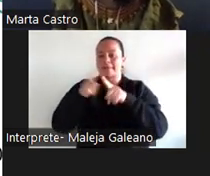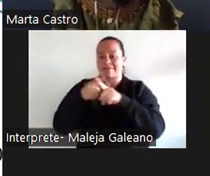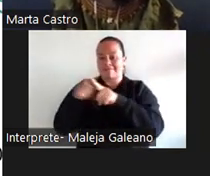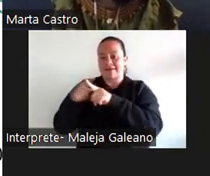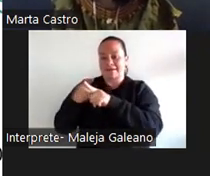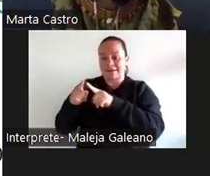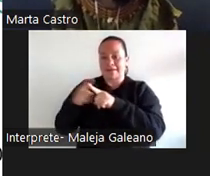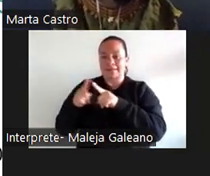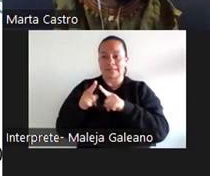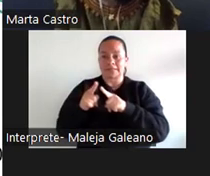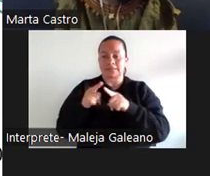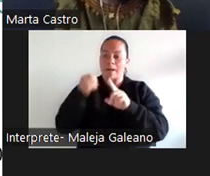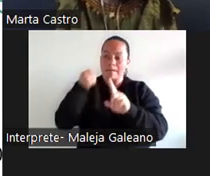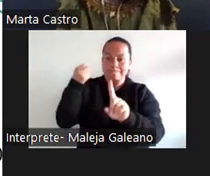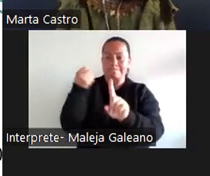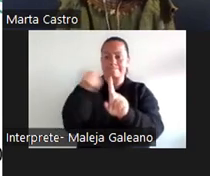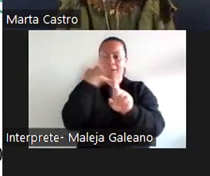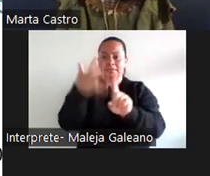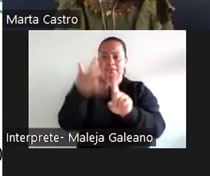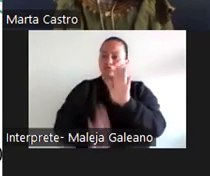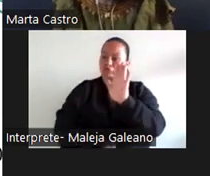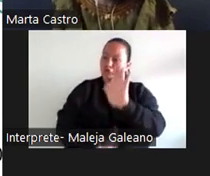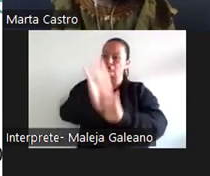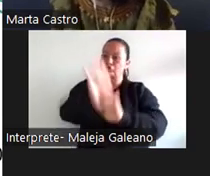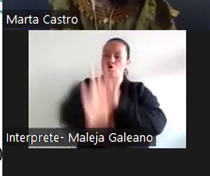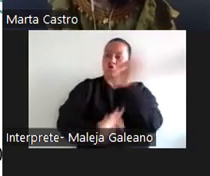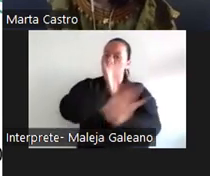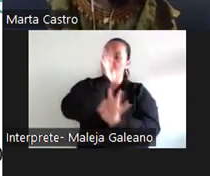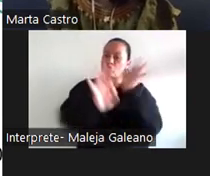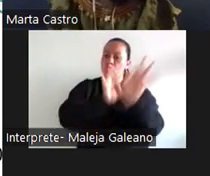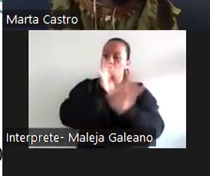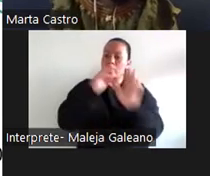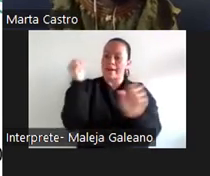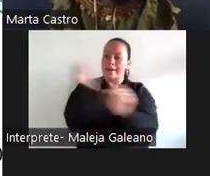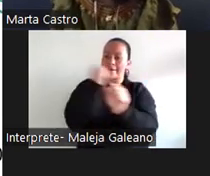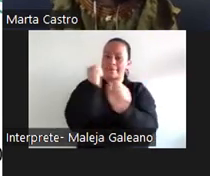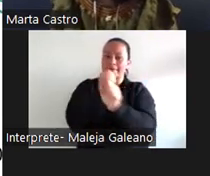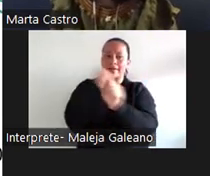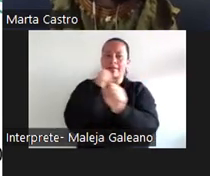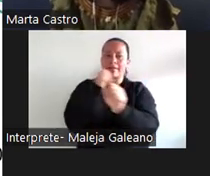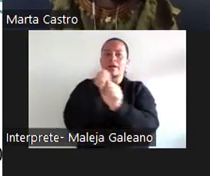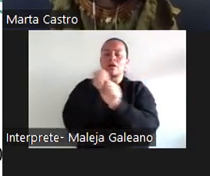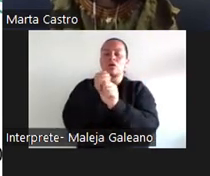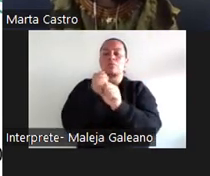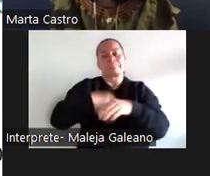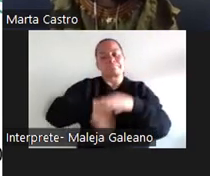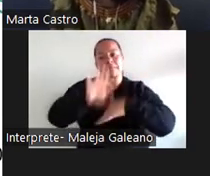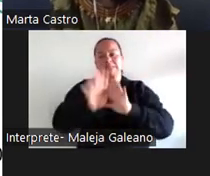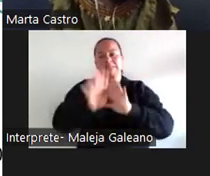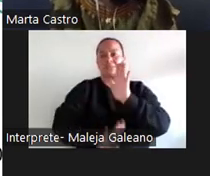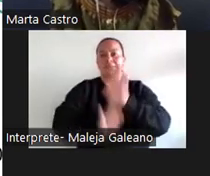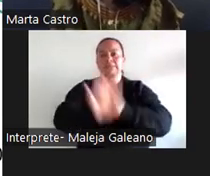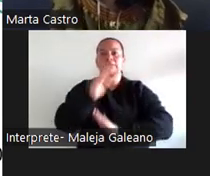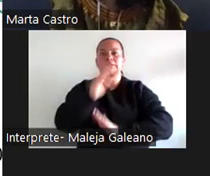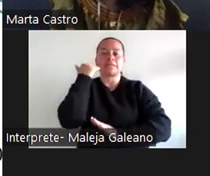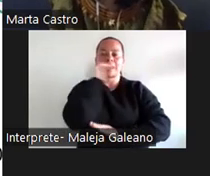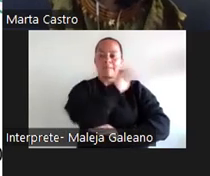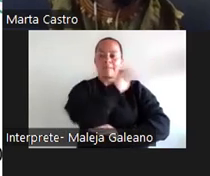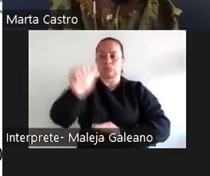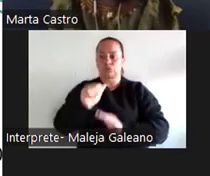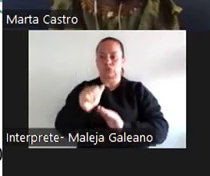impactos del desarrollo del cuidado como una labor meramente desarrollada por mujeres en su mayoría